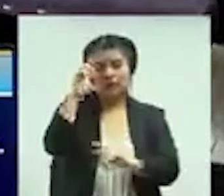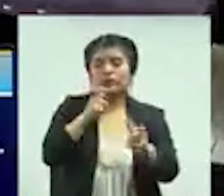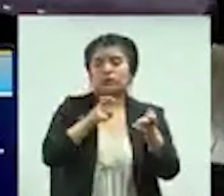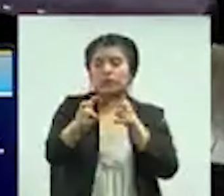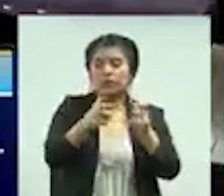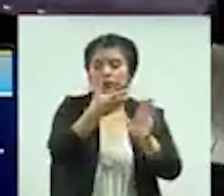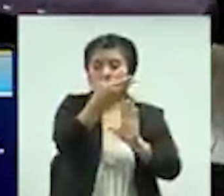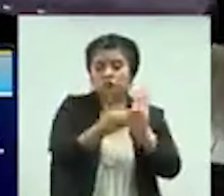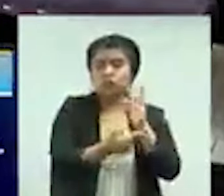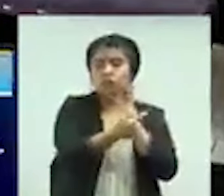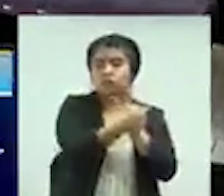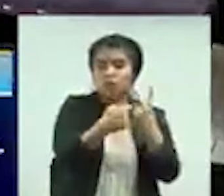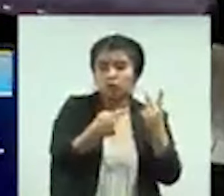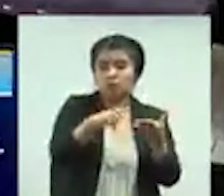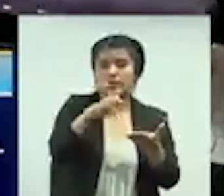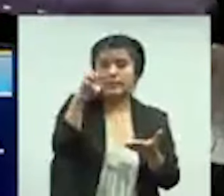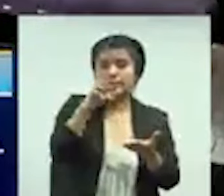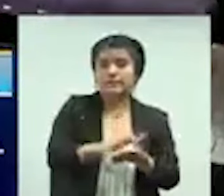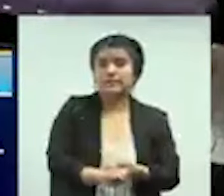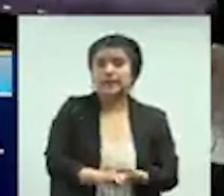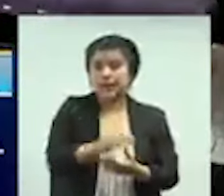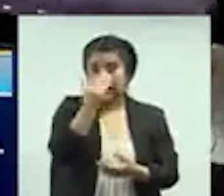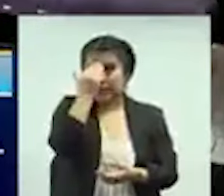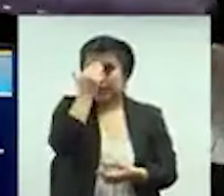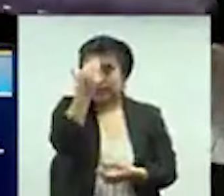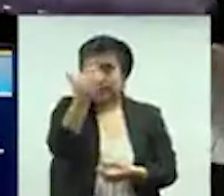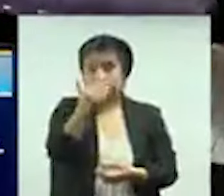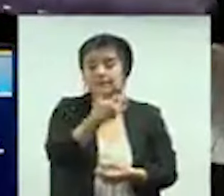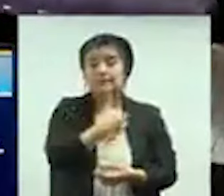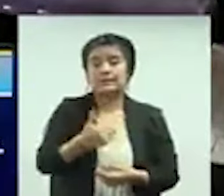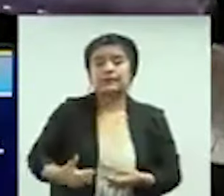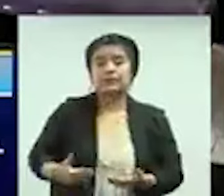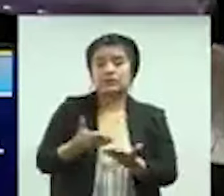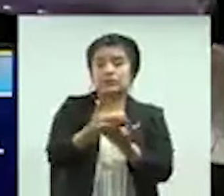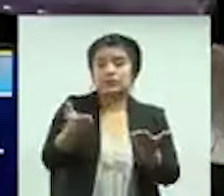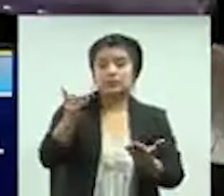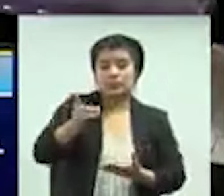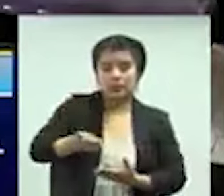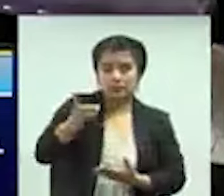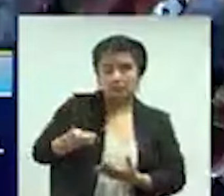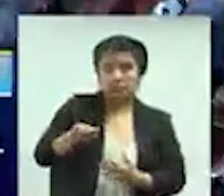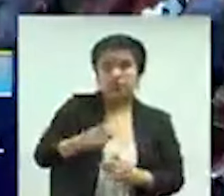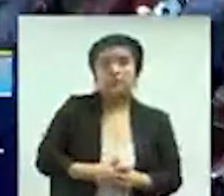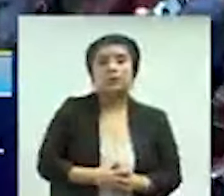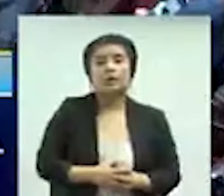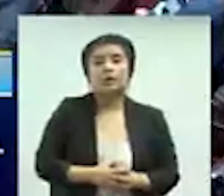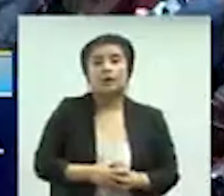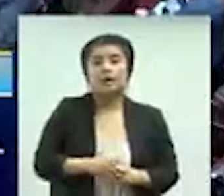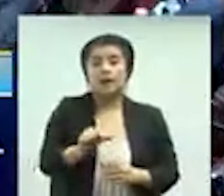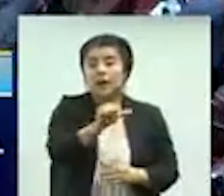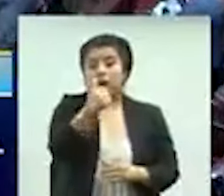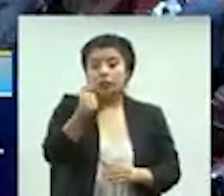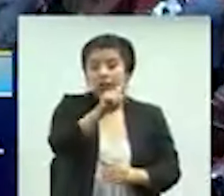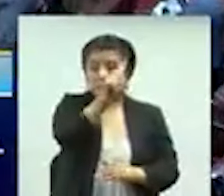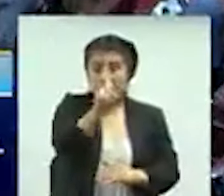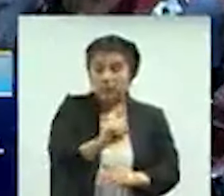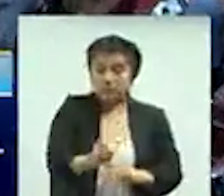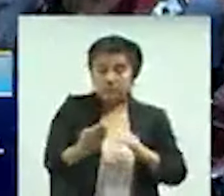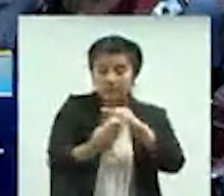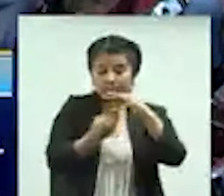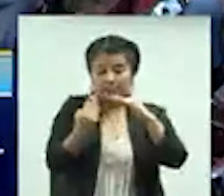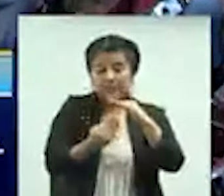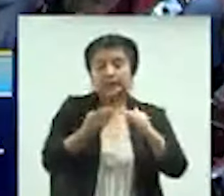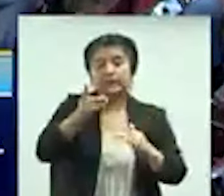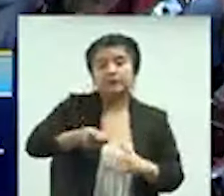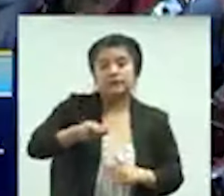dos países. Gracias, señor presidente, honorable pleno. Tiene la palabra para formular la siguiente pregunta básica el diputado